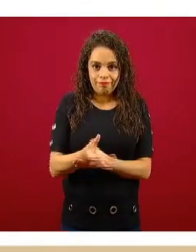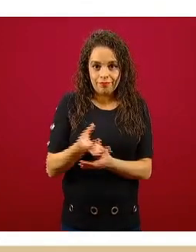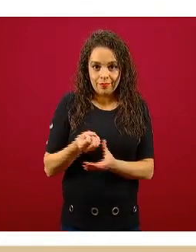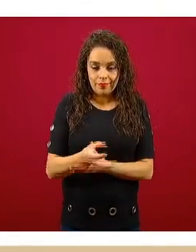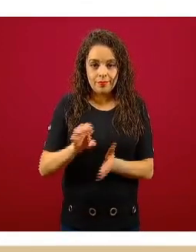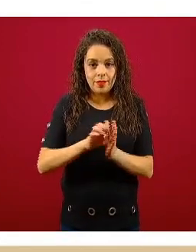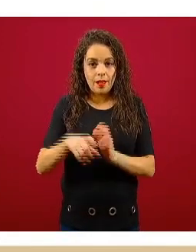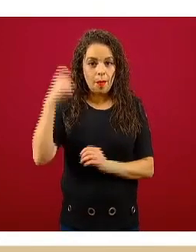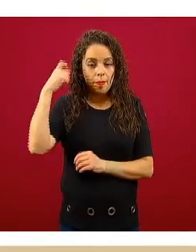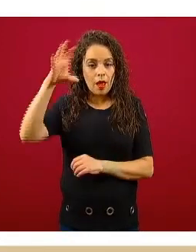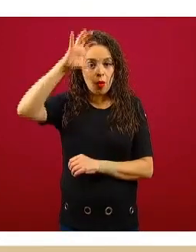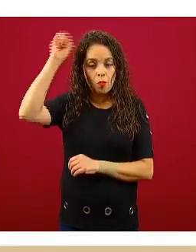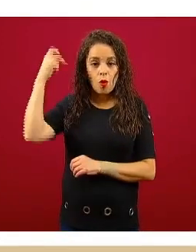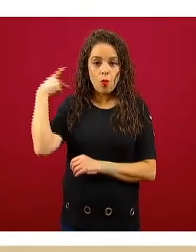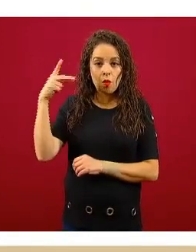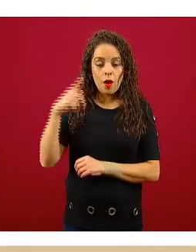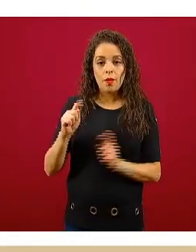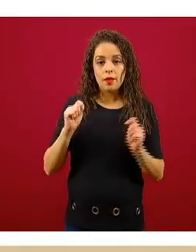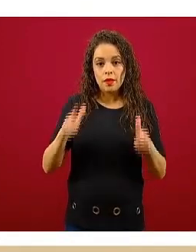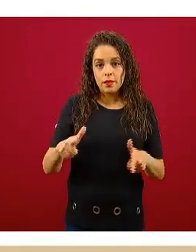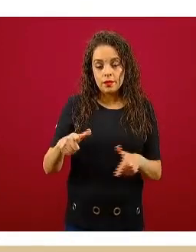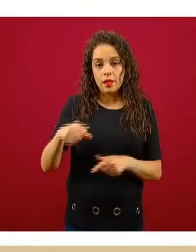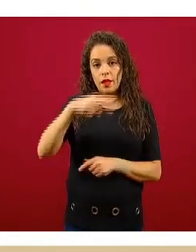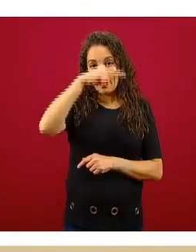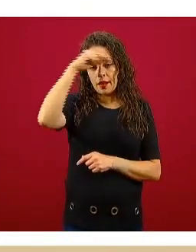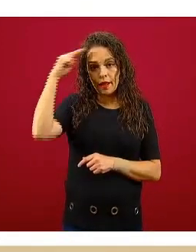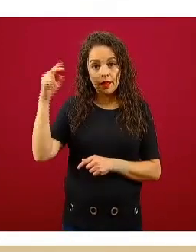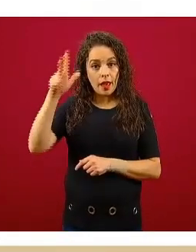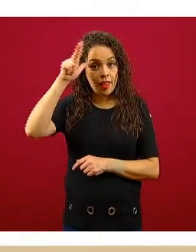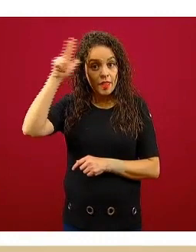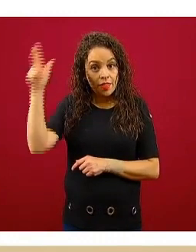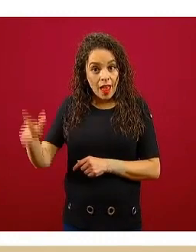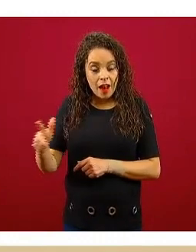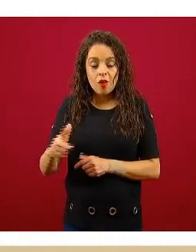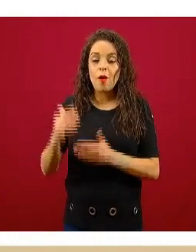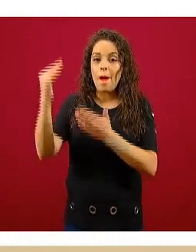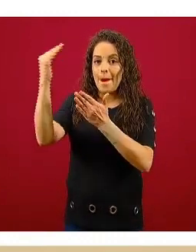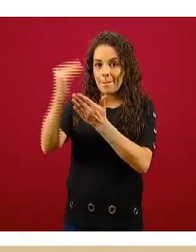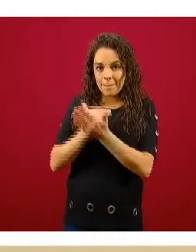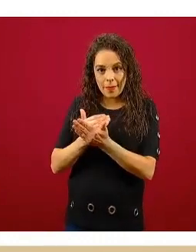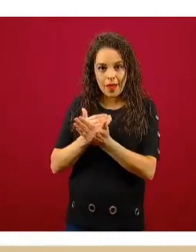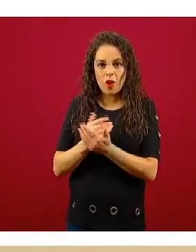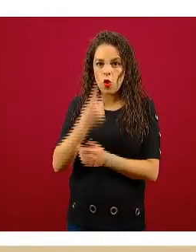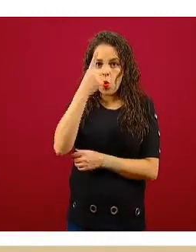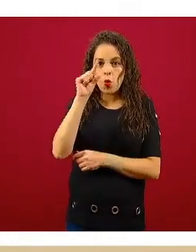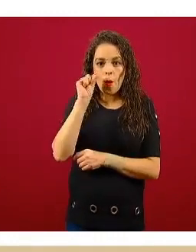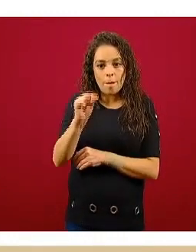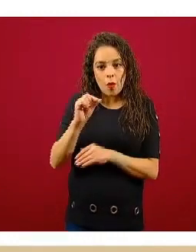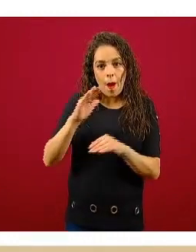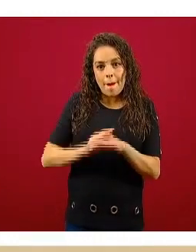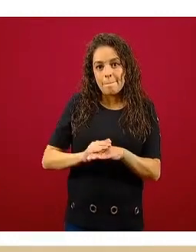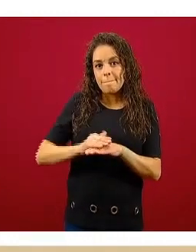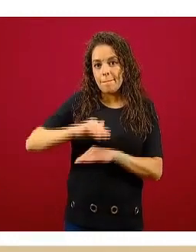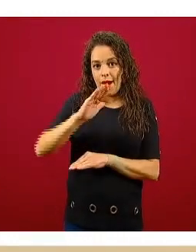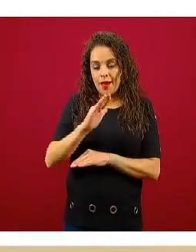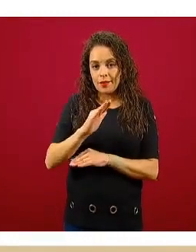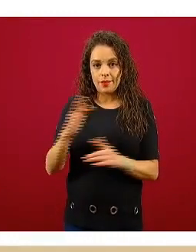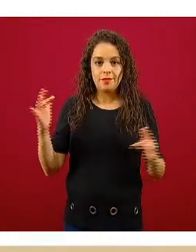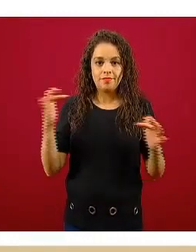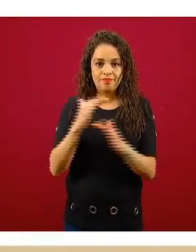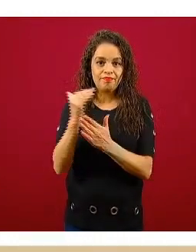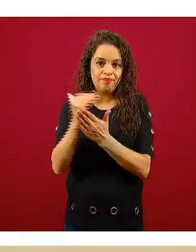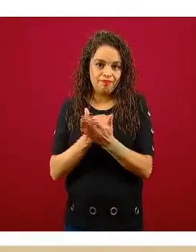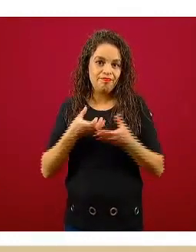Querétaro, Morelos, Puebla, Tlaxcala, Nayarit e Hidalgo disminuyeron todavía un punto porcentual más su movilidad, y